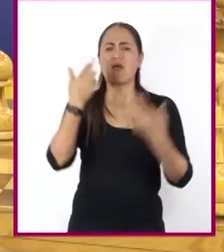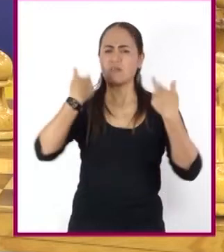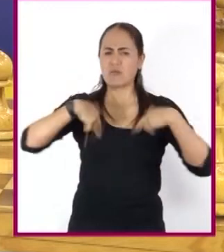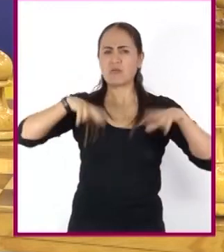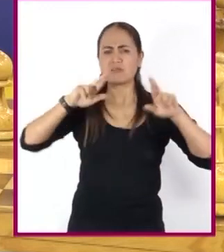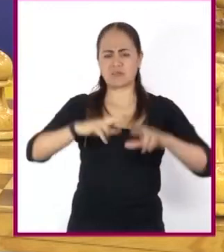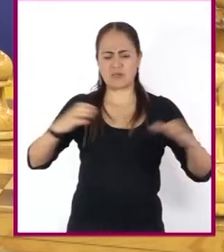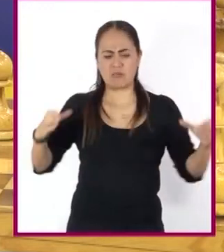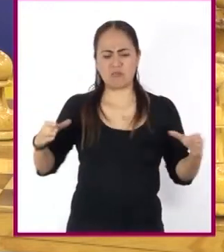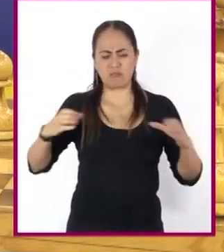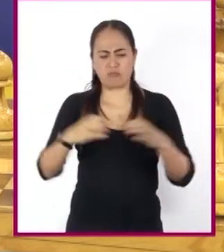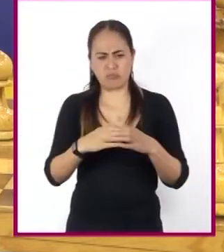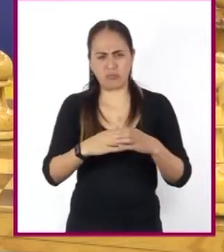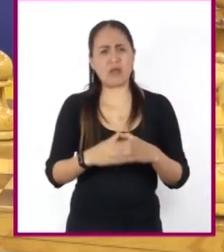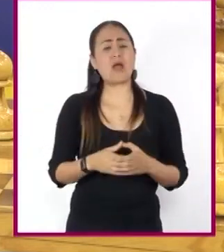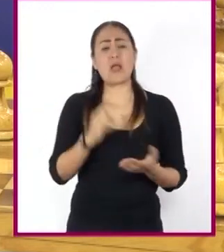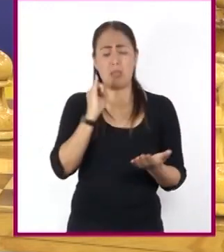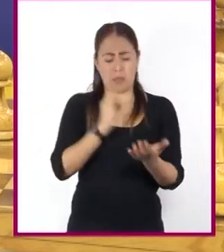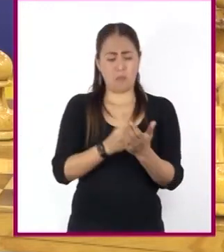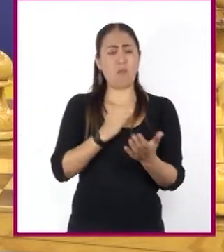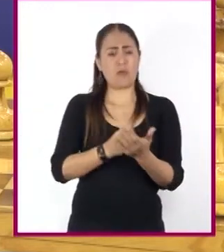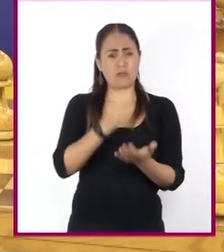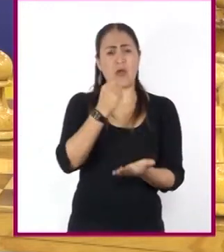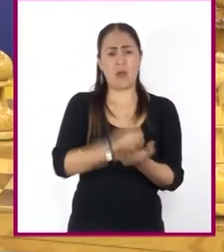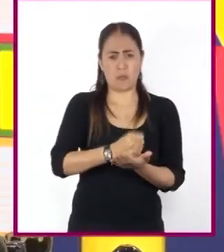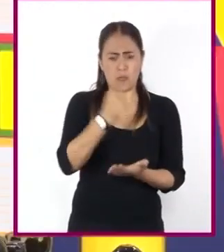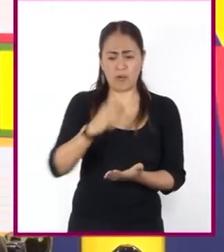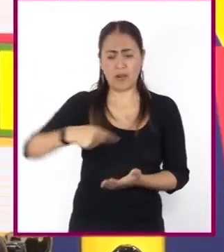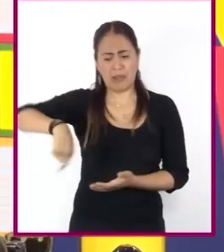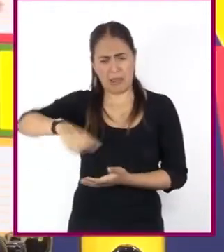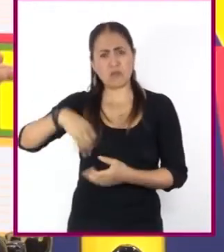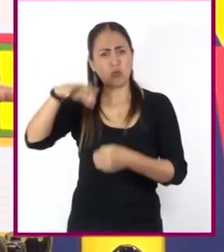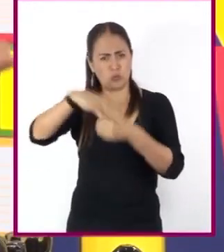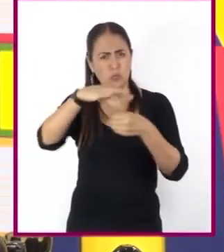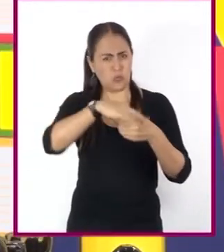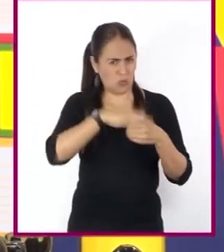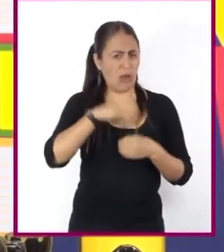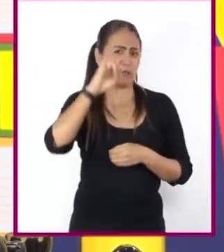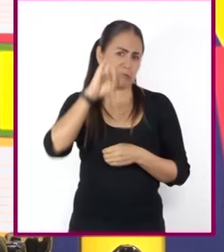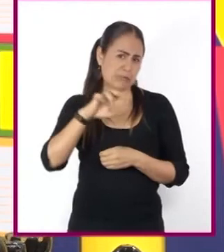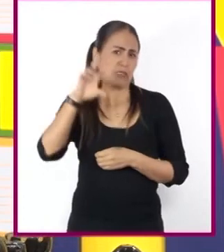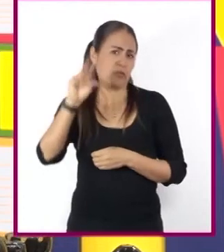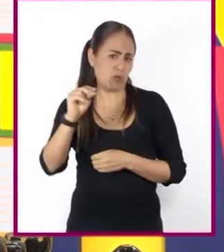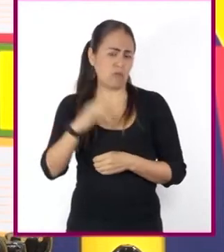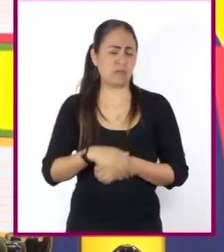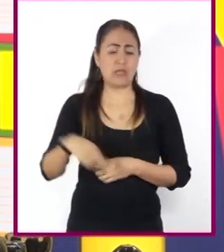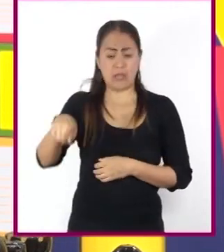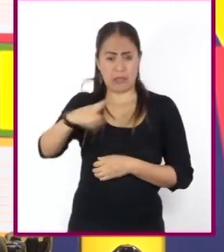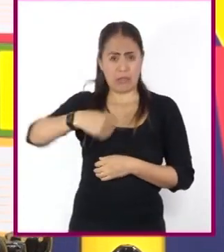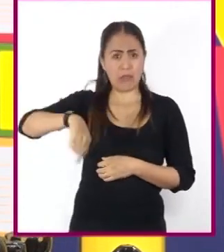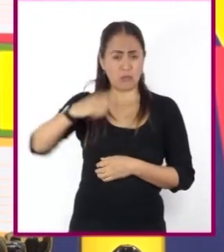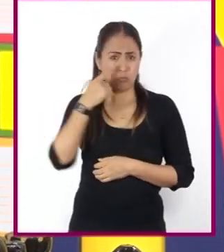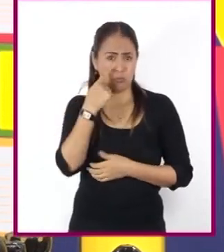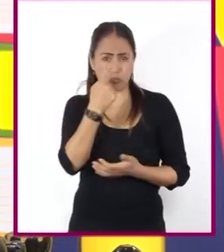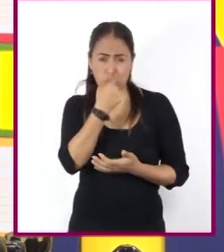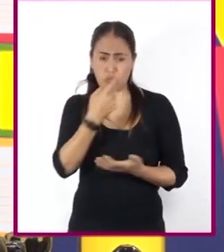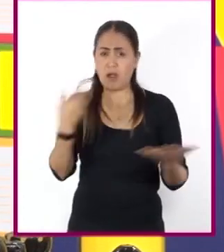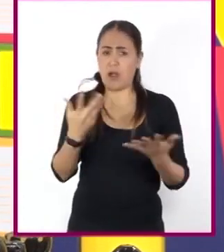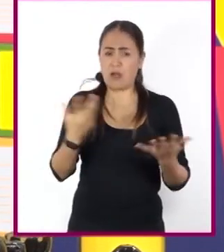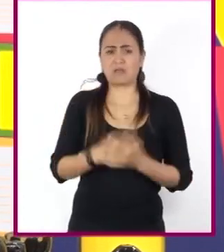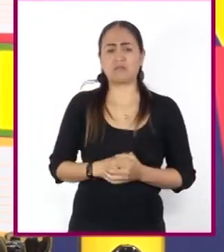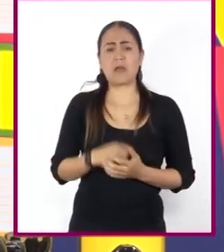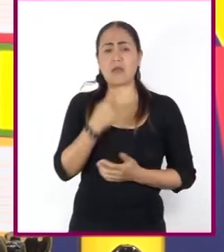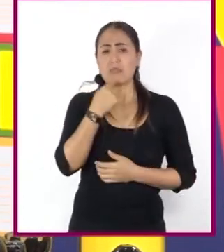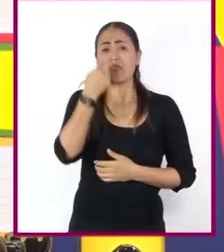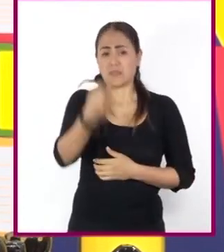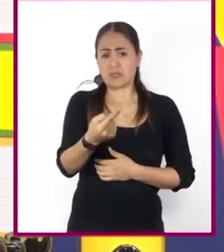es, que los impuestos solo serían aprobados por los colonos. De esta forma, los colonos pasaron de la palabra a la